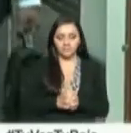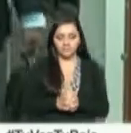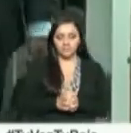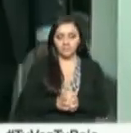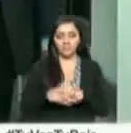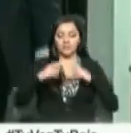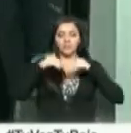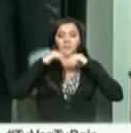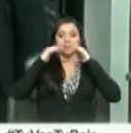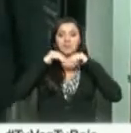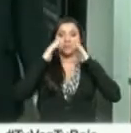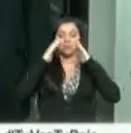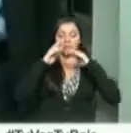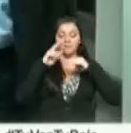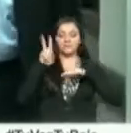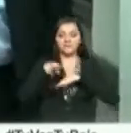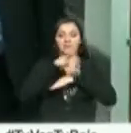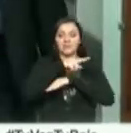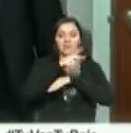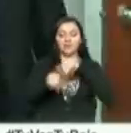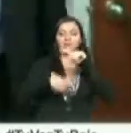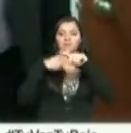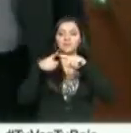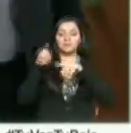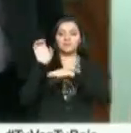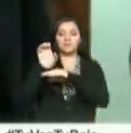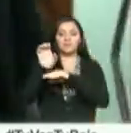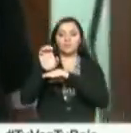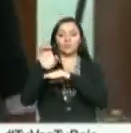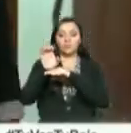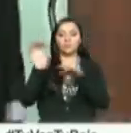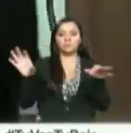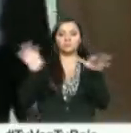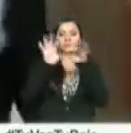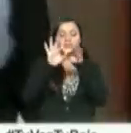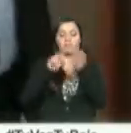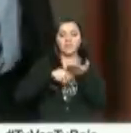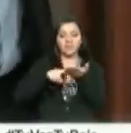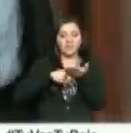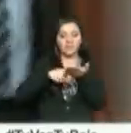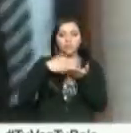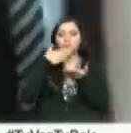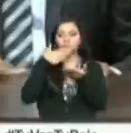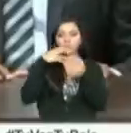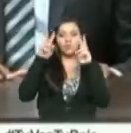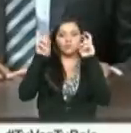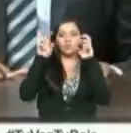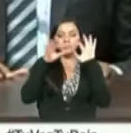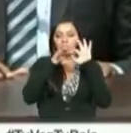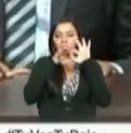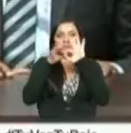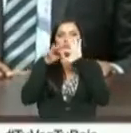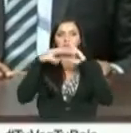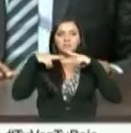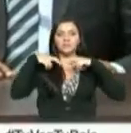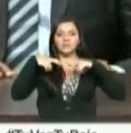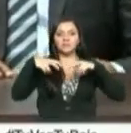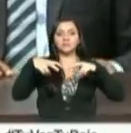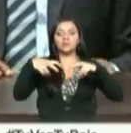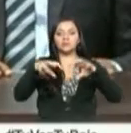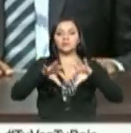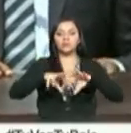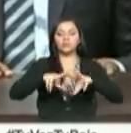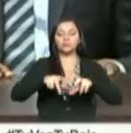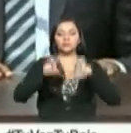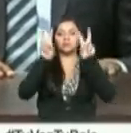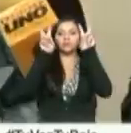se reunieron con el fiscal general de la Nación del Ecuador, Galo Chiriboga, para profundizar en la cooperación de la investigación por